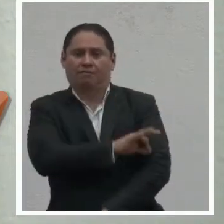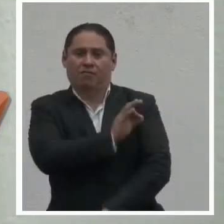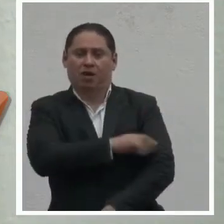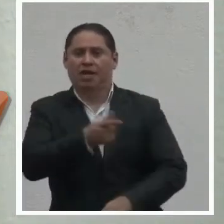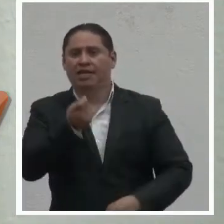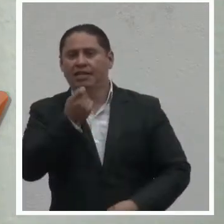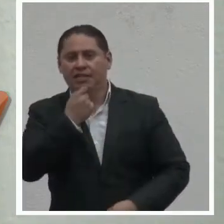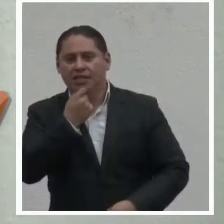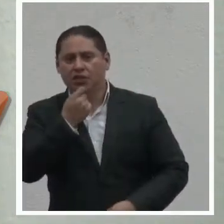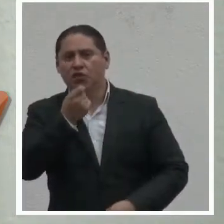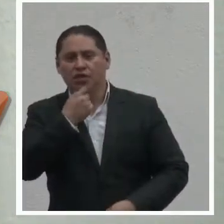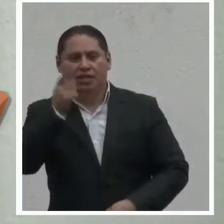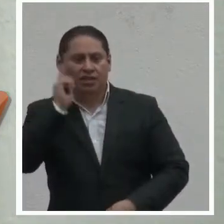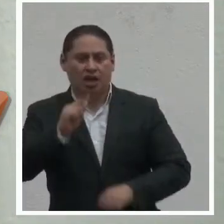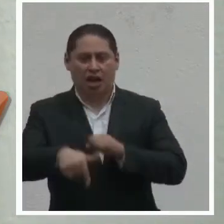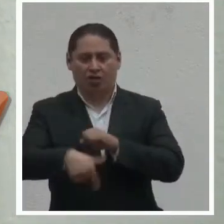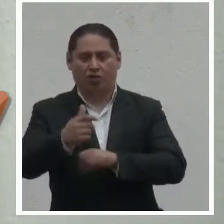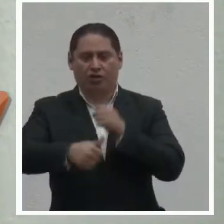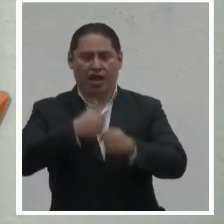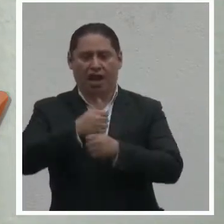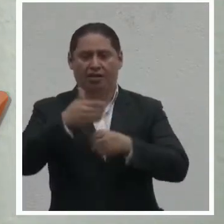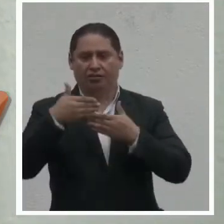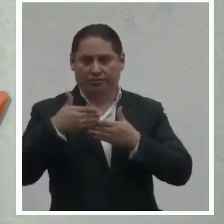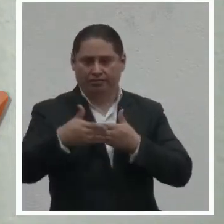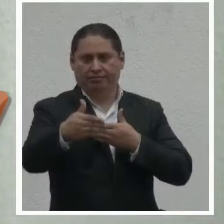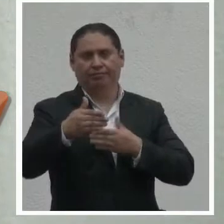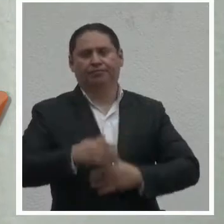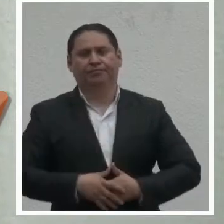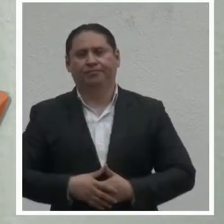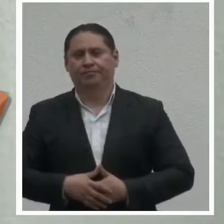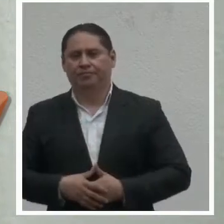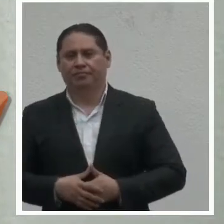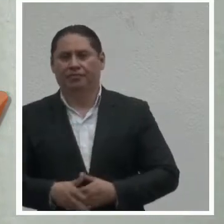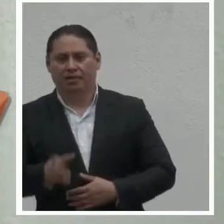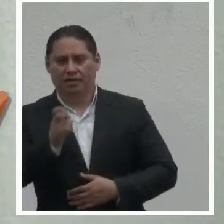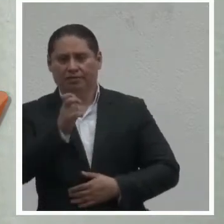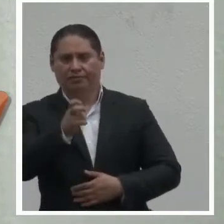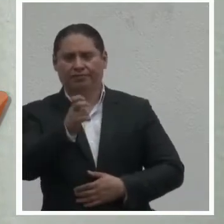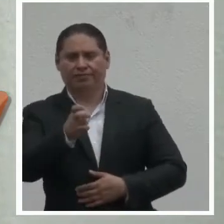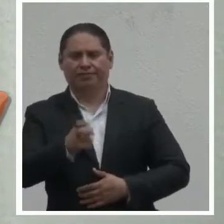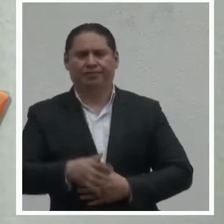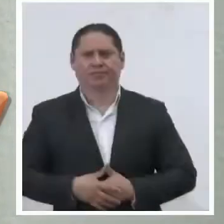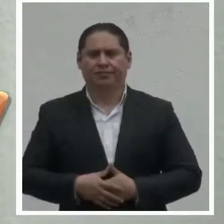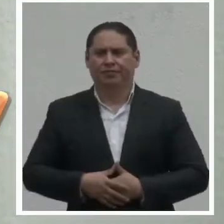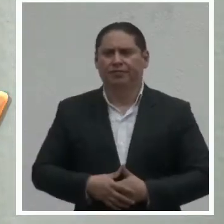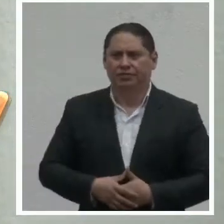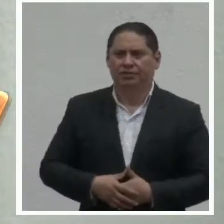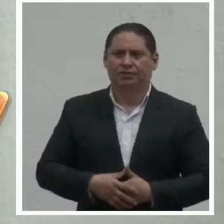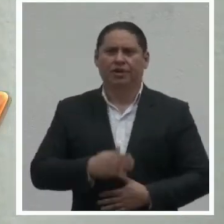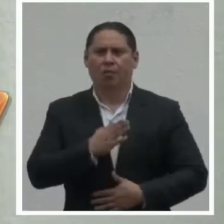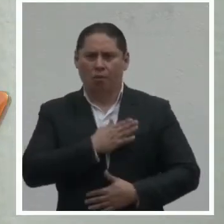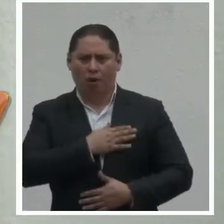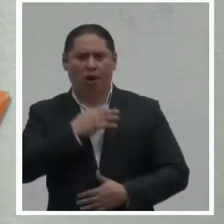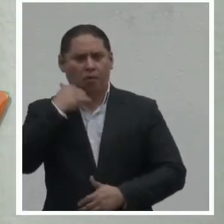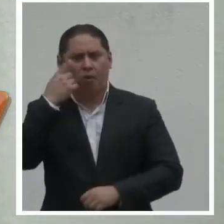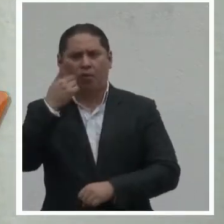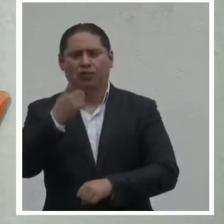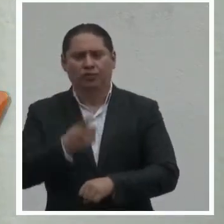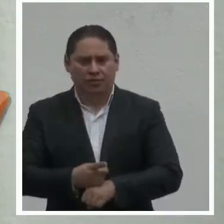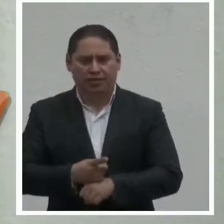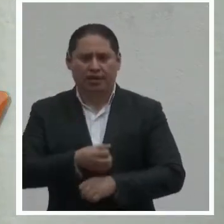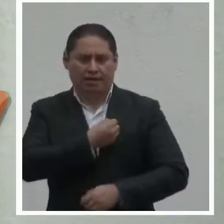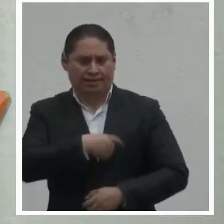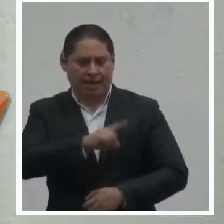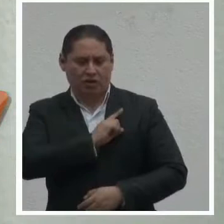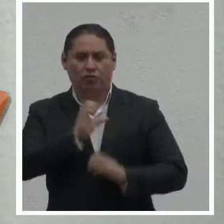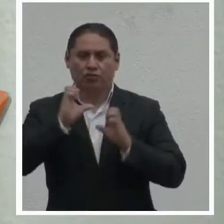niños de 12 años en adelante. Y esa es la buena voluntad que por la salud de